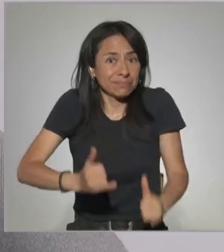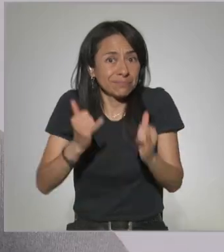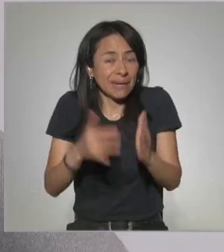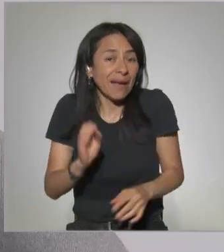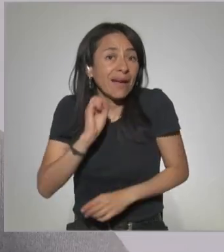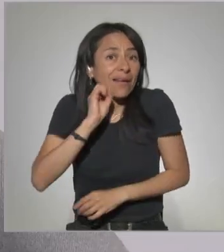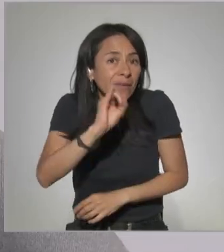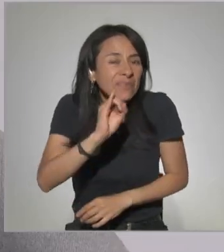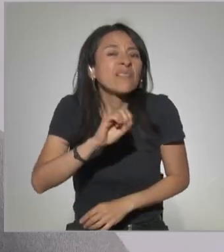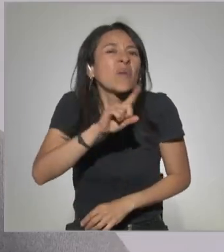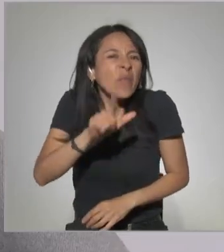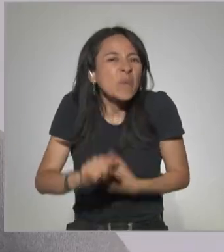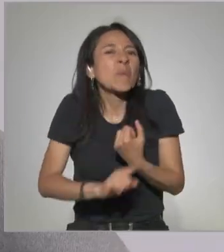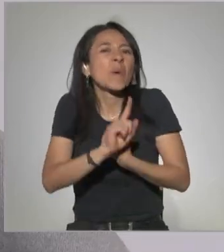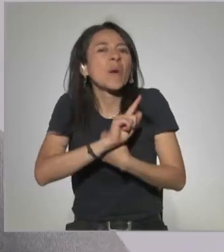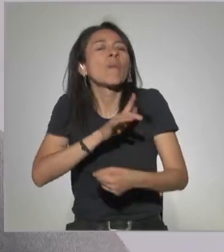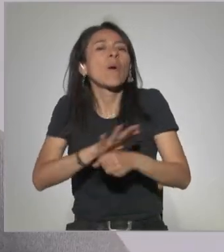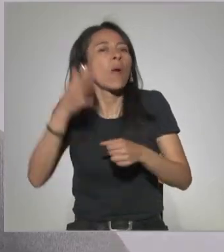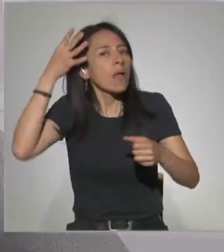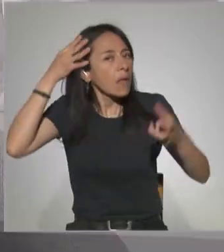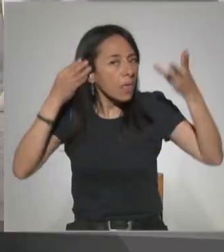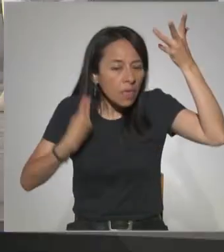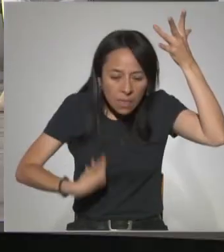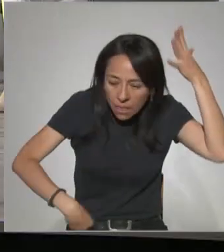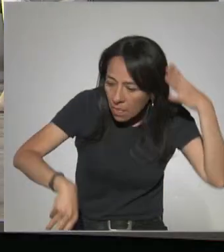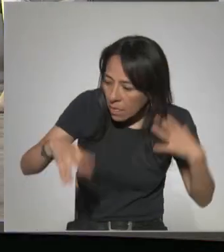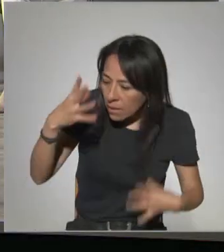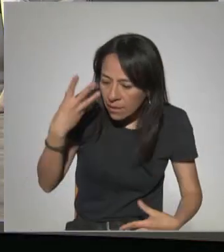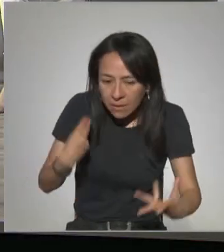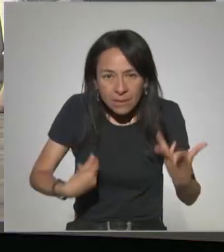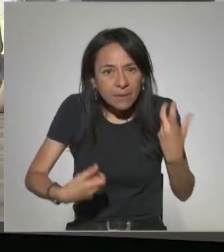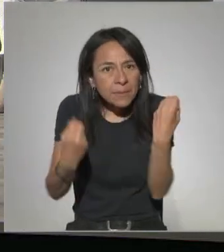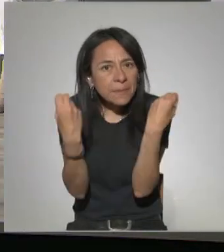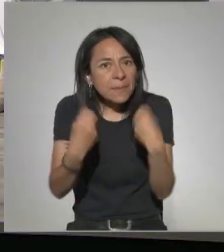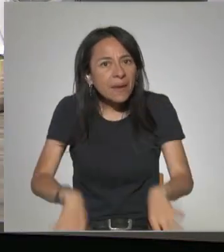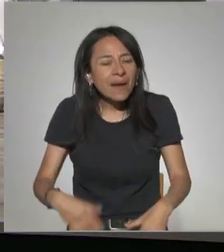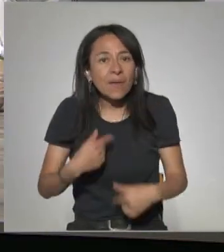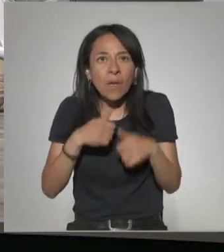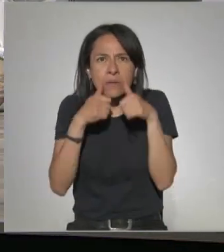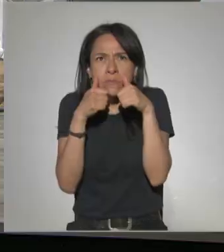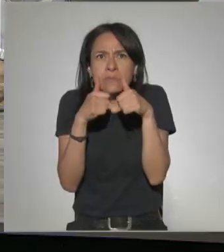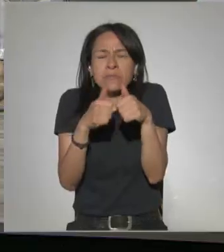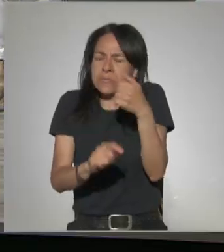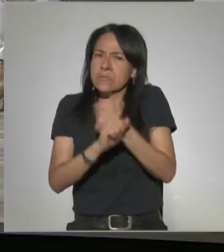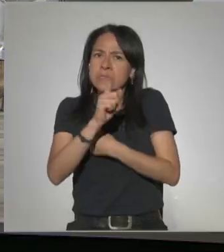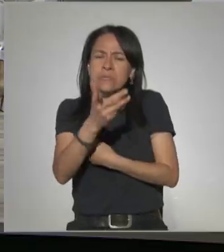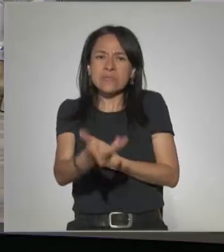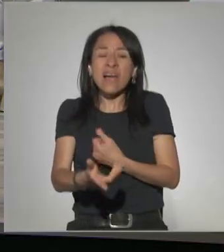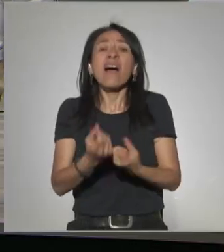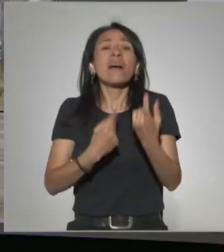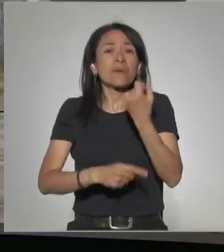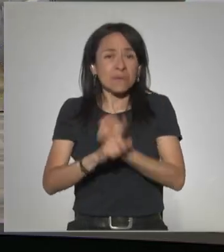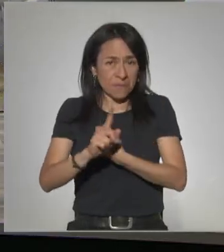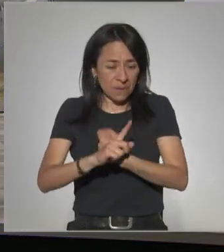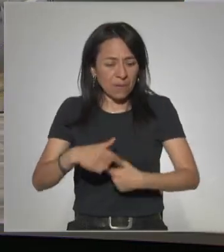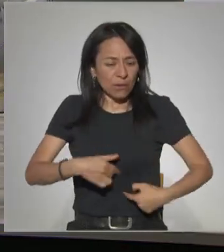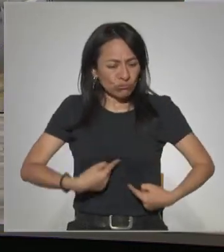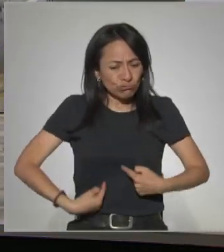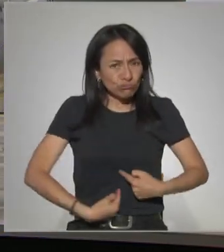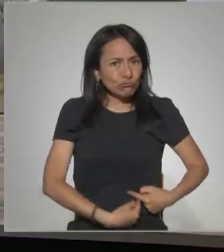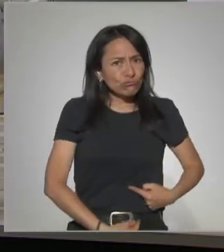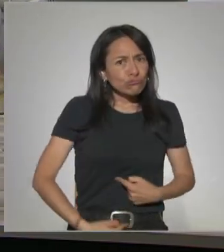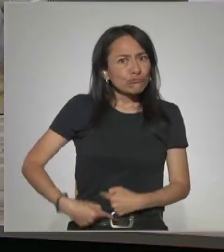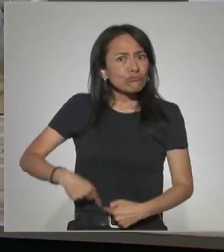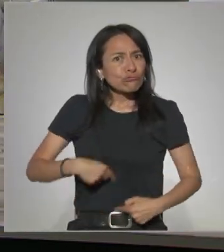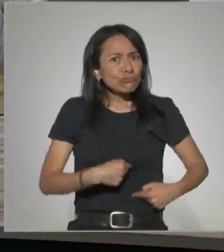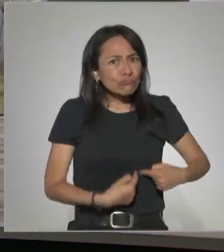pérdida de pelo, no me puedo concentrar, hay muchas personas que tienen problemas gastrointestinales, ¿no? Esta parte